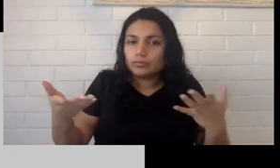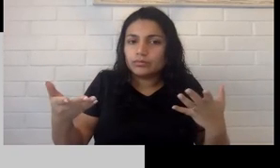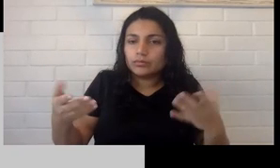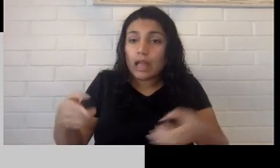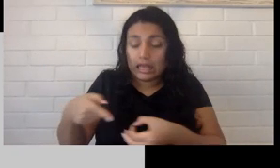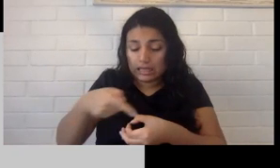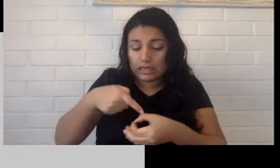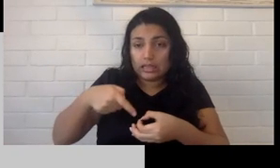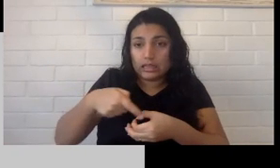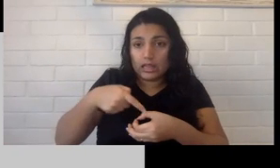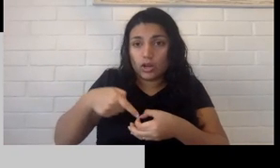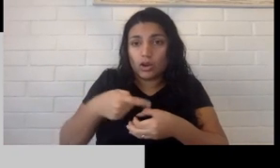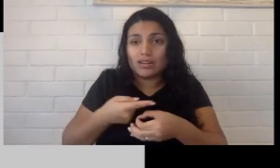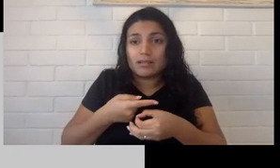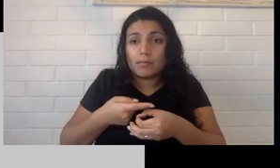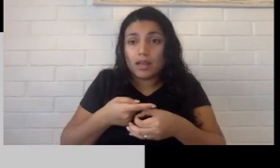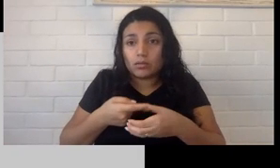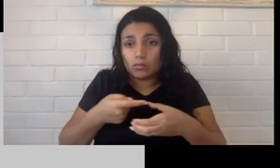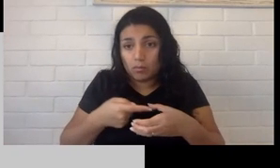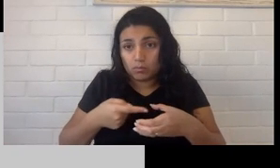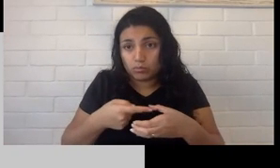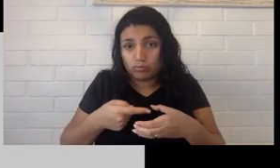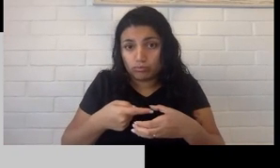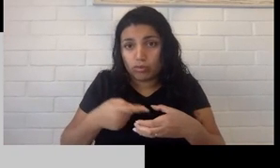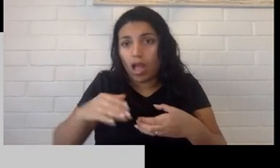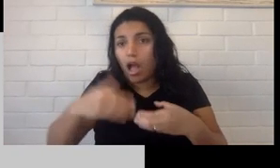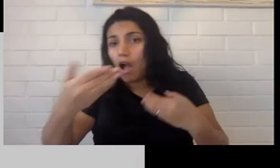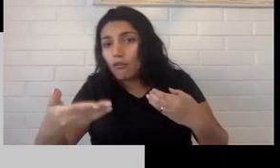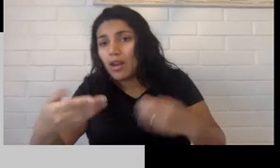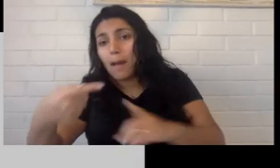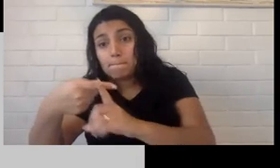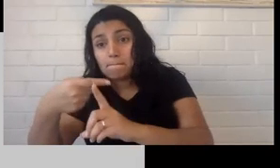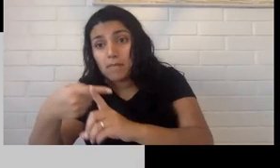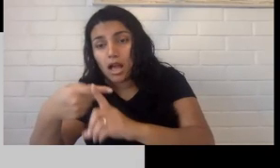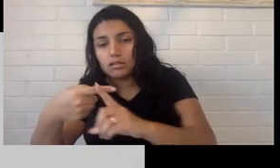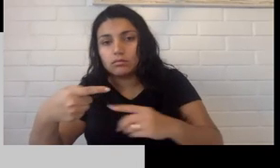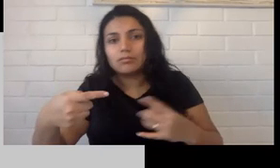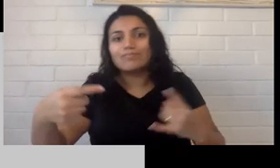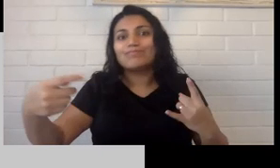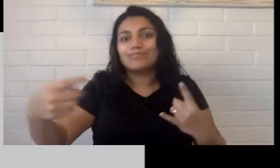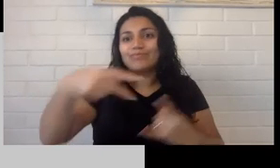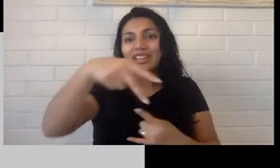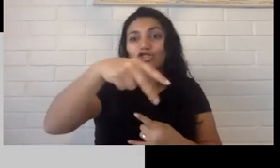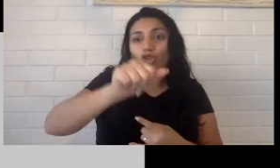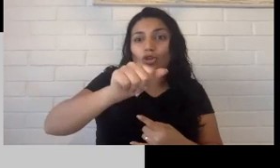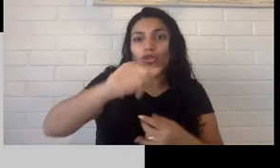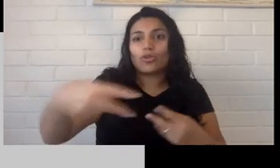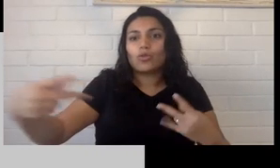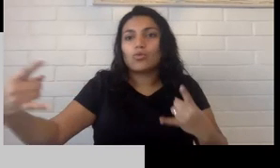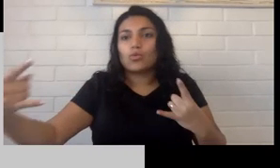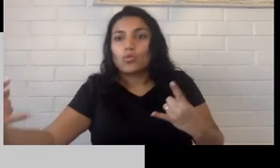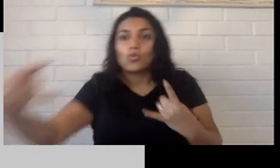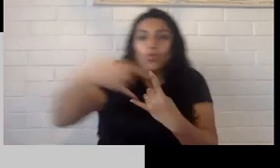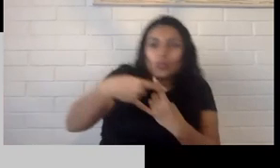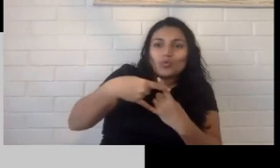el interior de la célula, en comparación con el medio extracelular, es negativo, el sodio va a